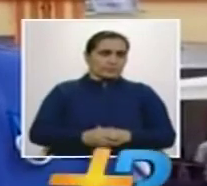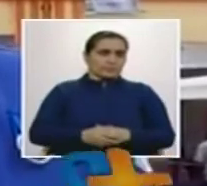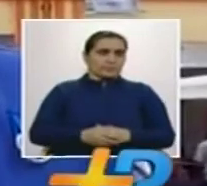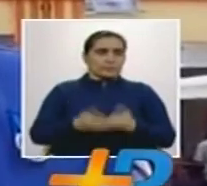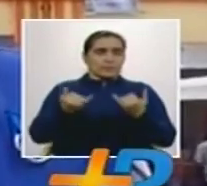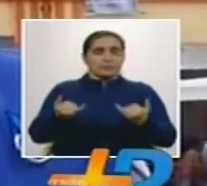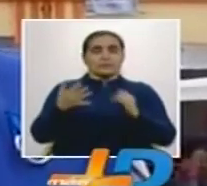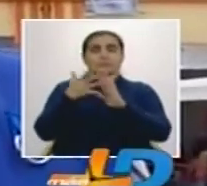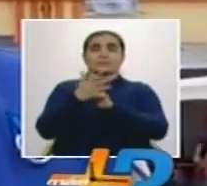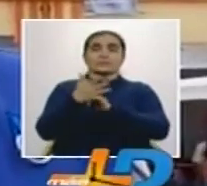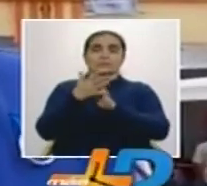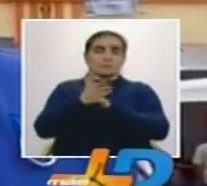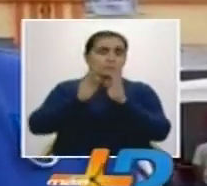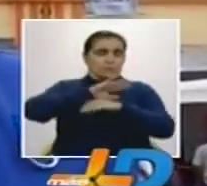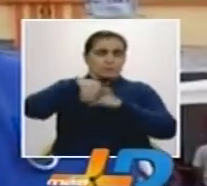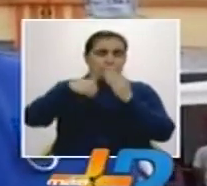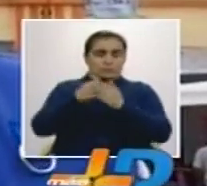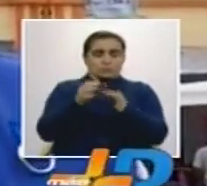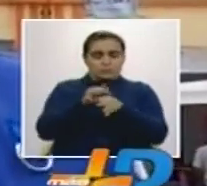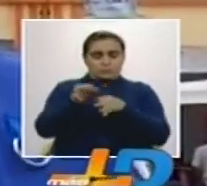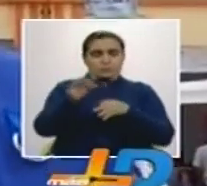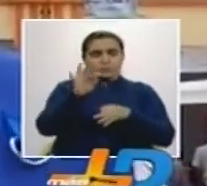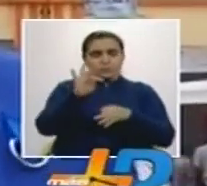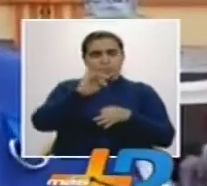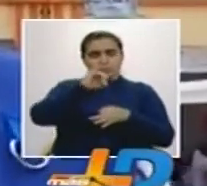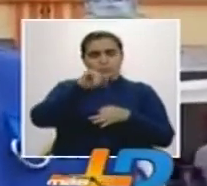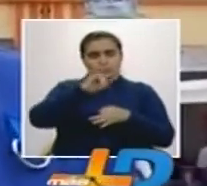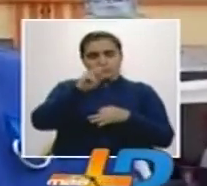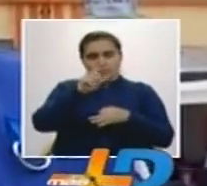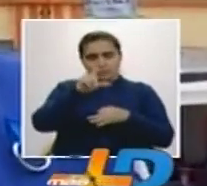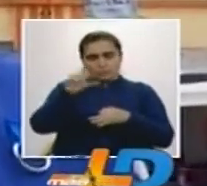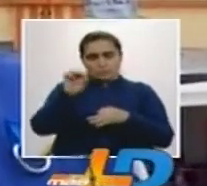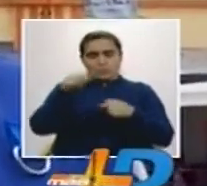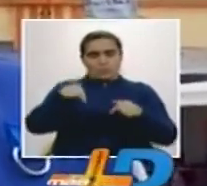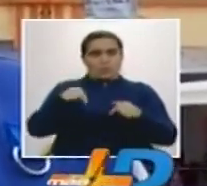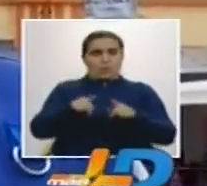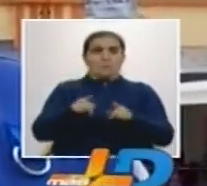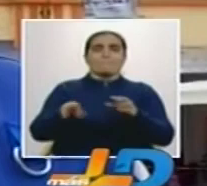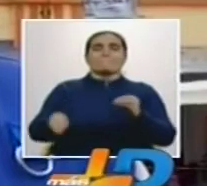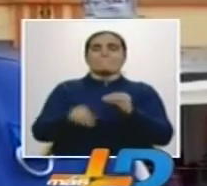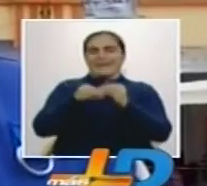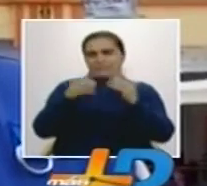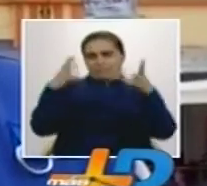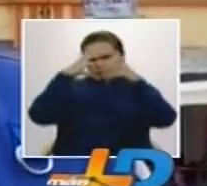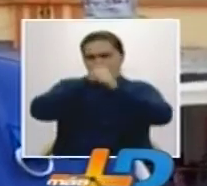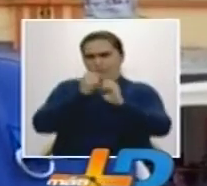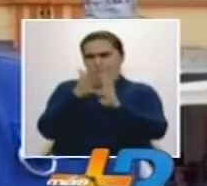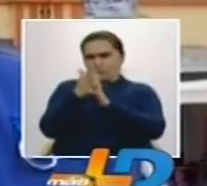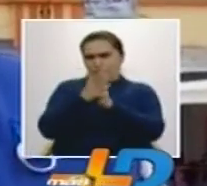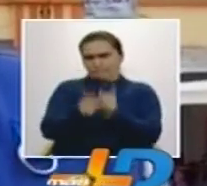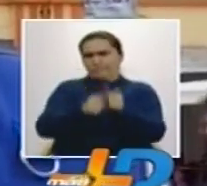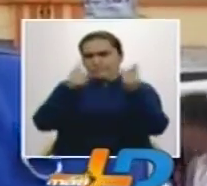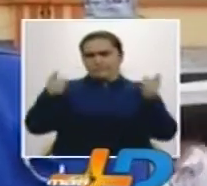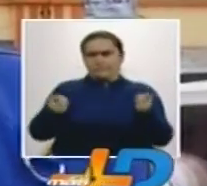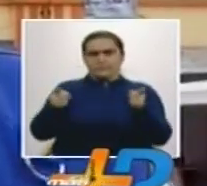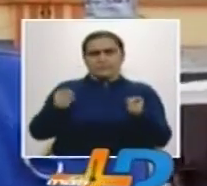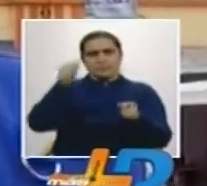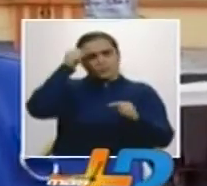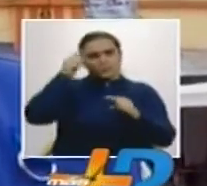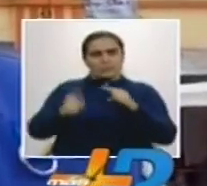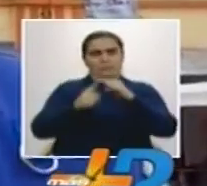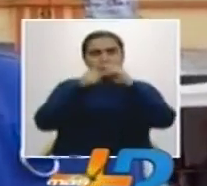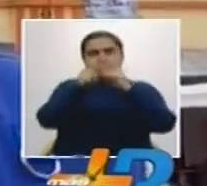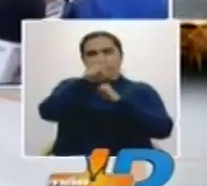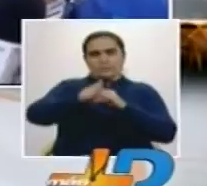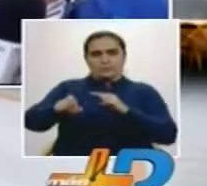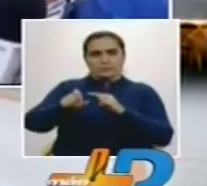Esta es toda la información que se registra desde el municipio de Trujillo. Espera la ampliación de esta noticia en nuestra emisión de las 8:30 de la noche, en el noticiero más